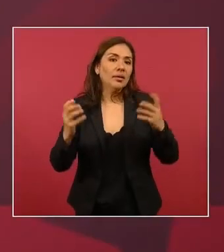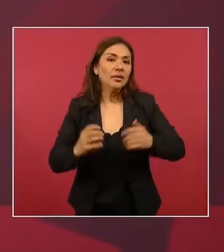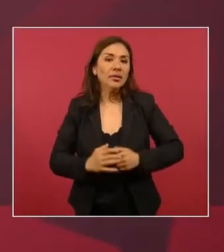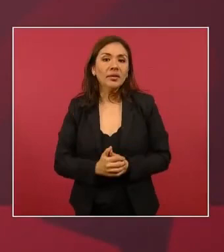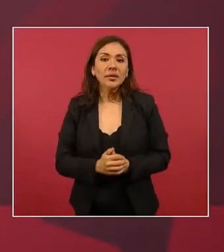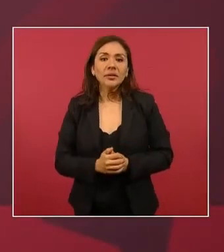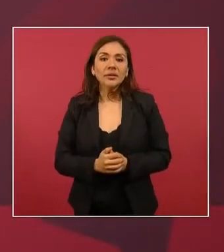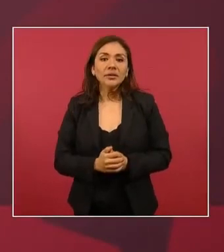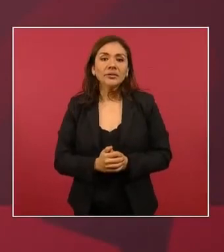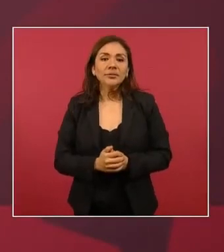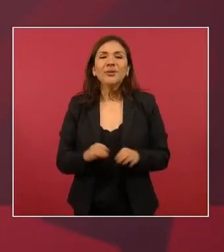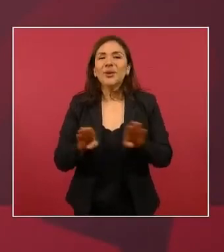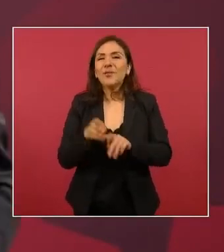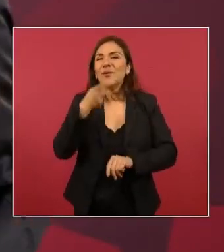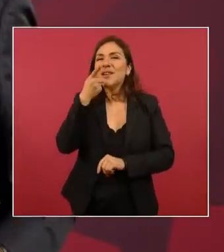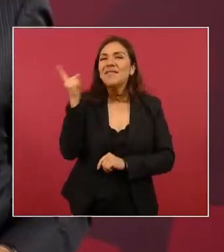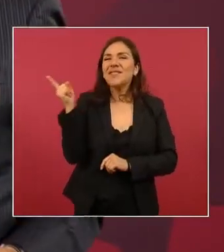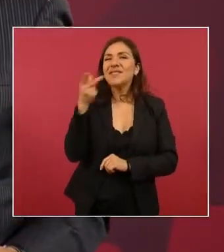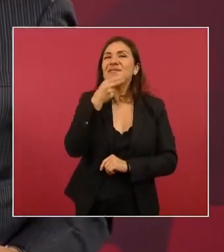lo que decía el señor,